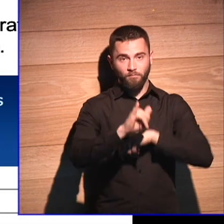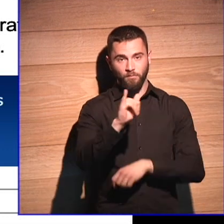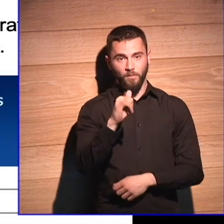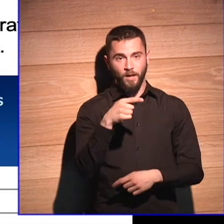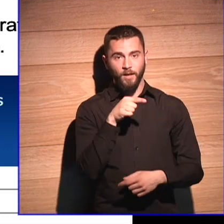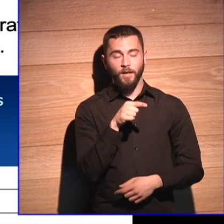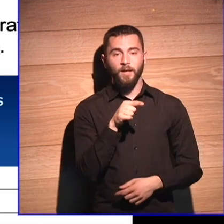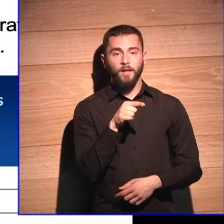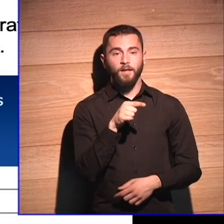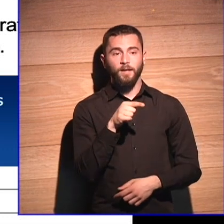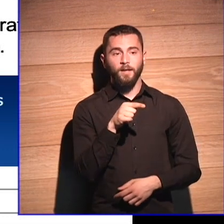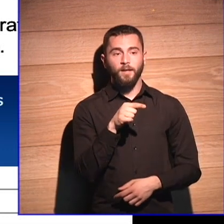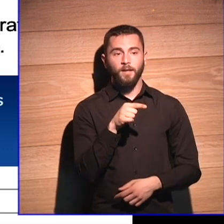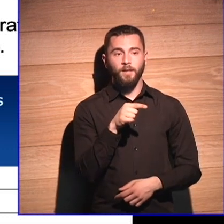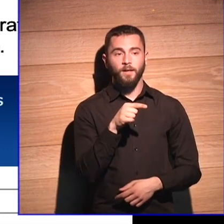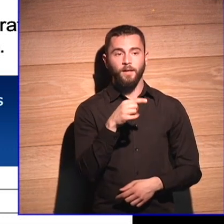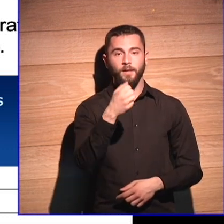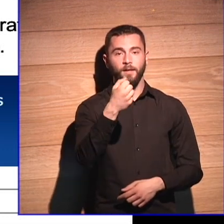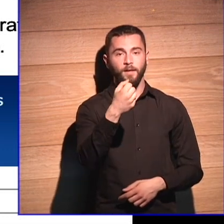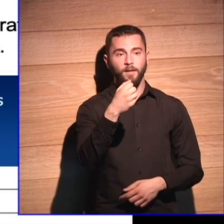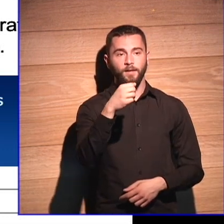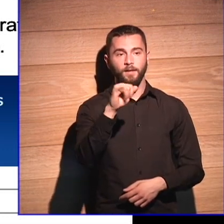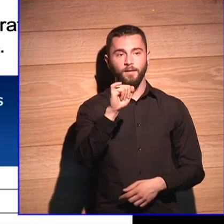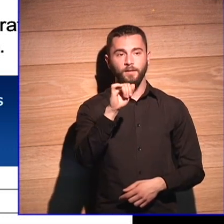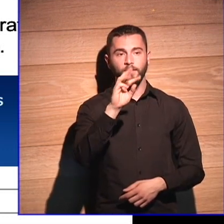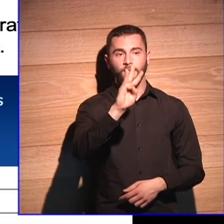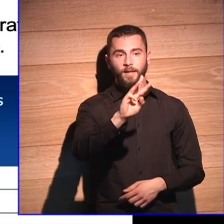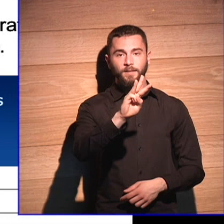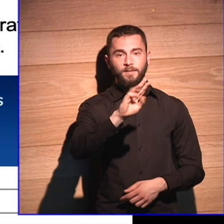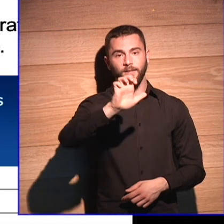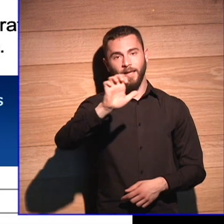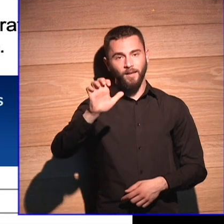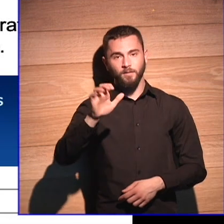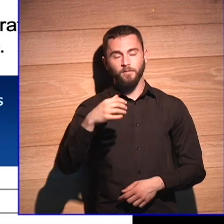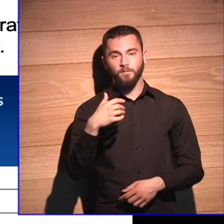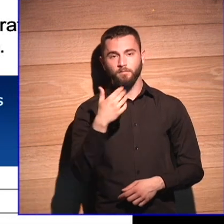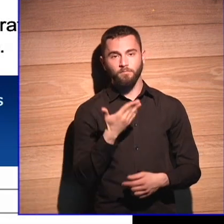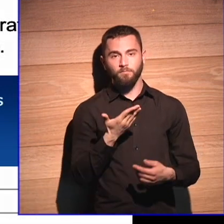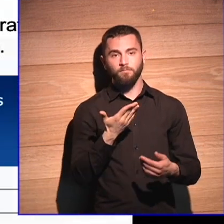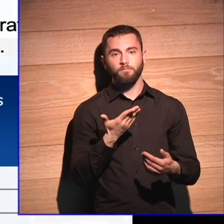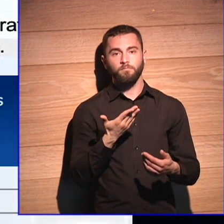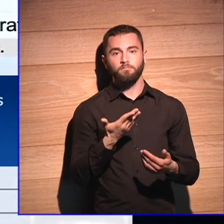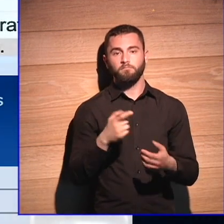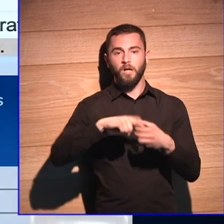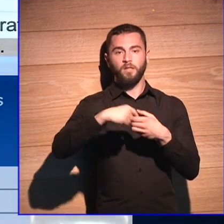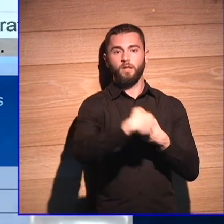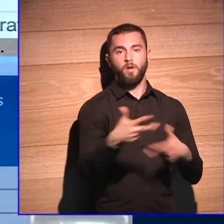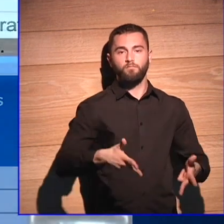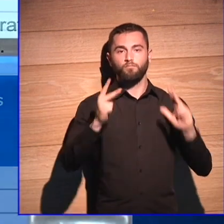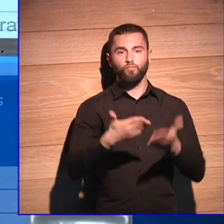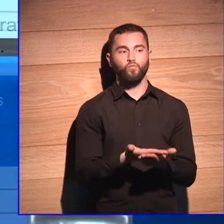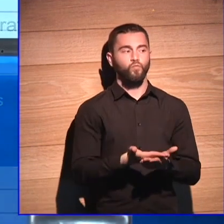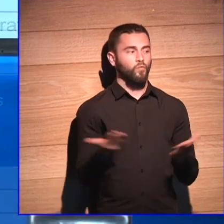del I3S, que tiene una iniciativa en que cualquier persona puede participar. Han elaborado